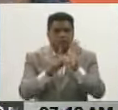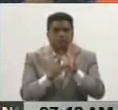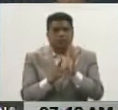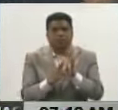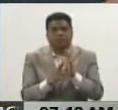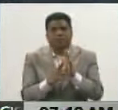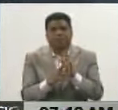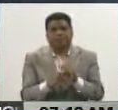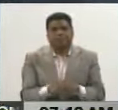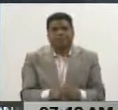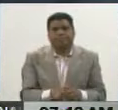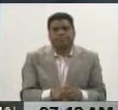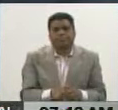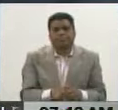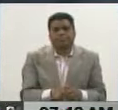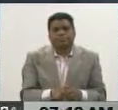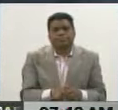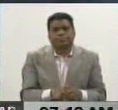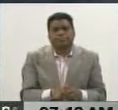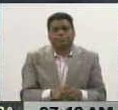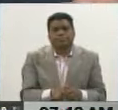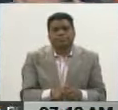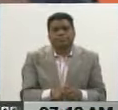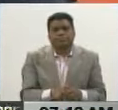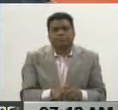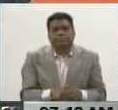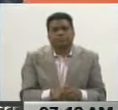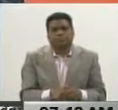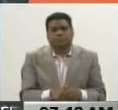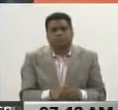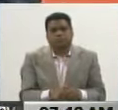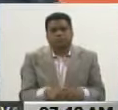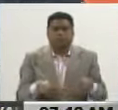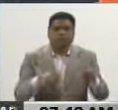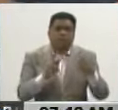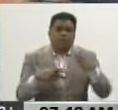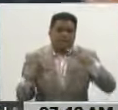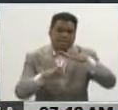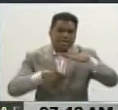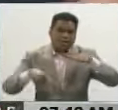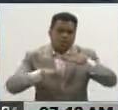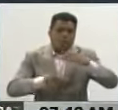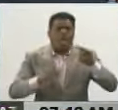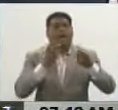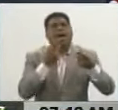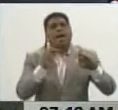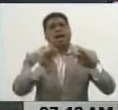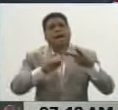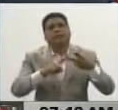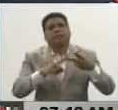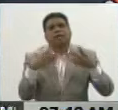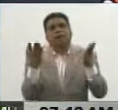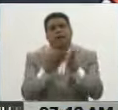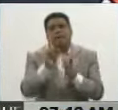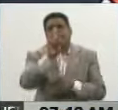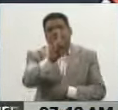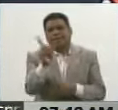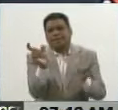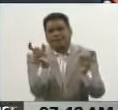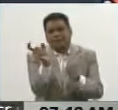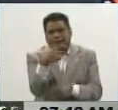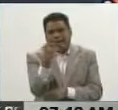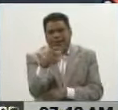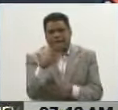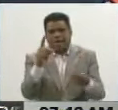están reingresando por la vía de la educación inicial, por la vía del primer grado y por procesos naturales de